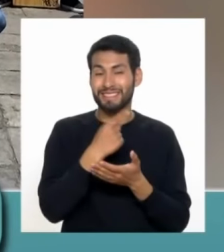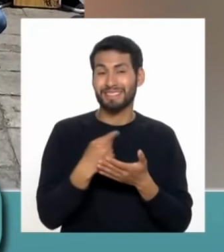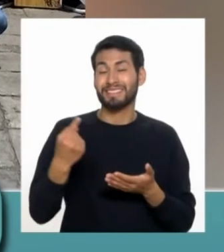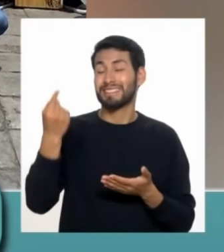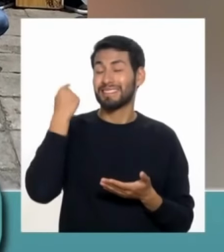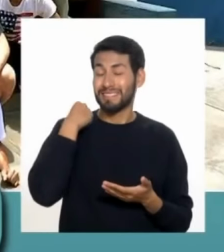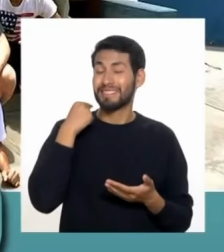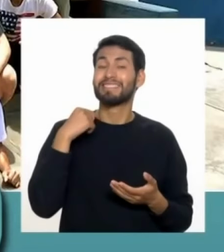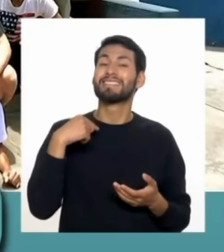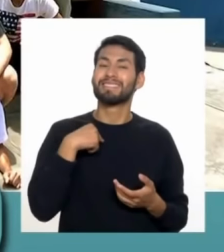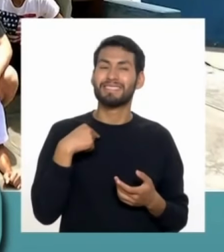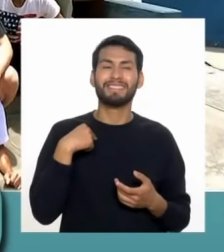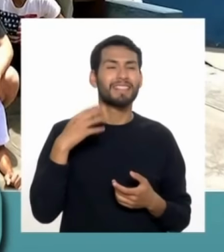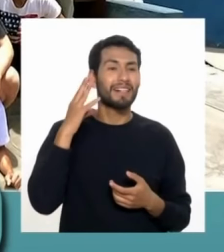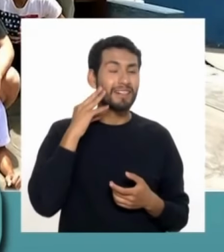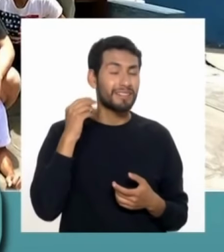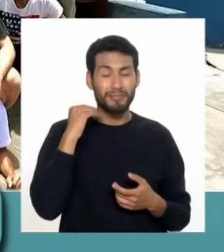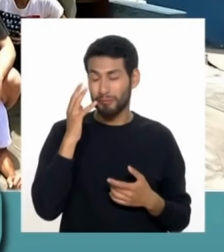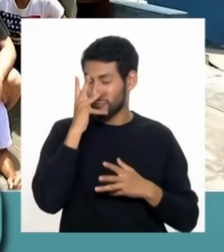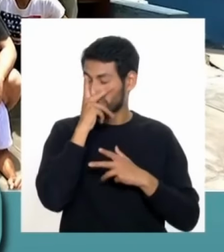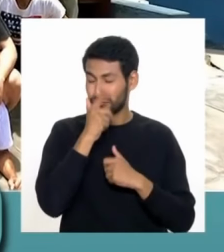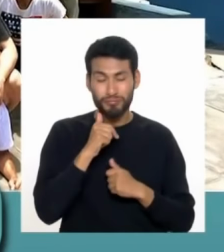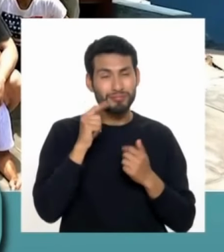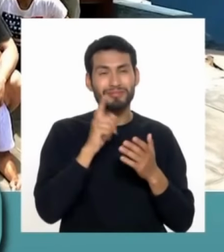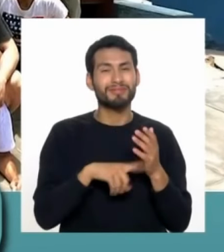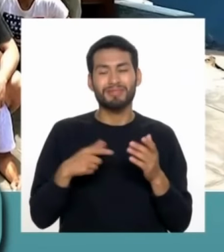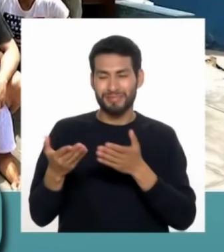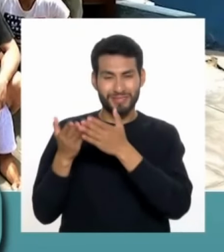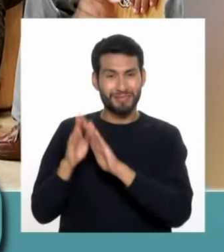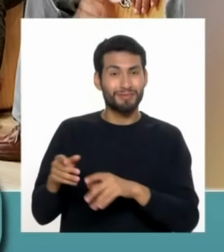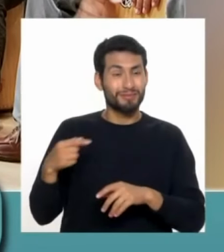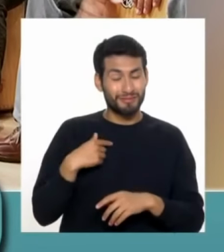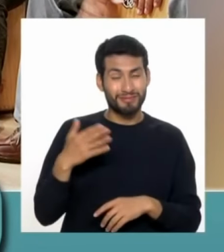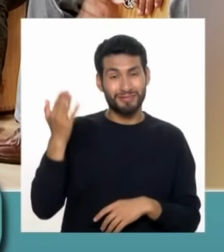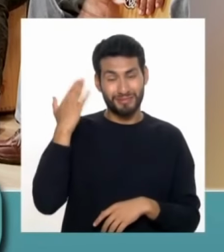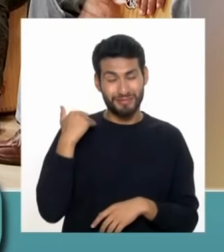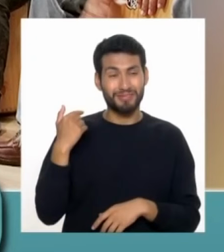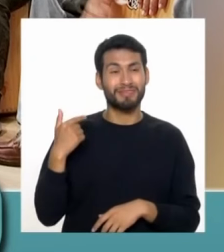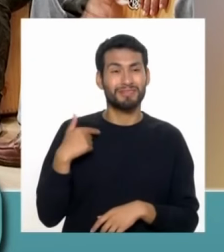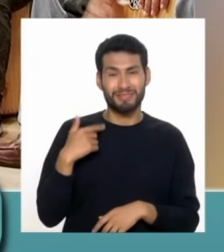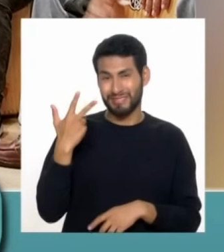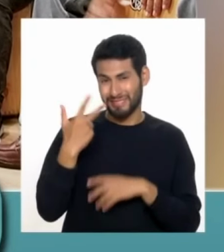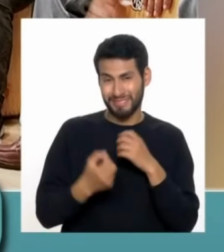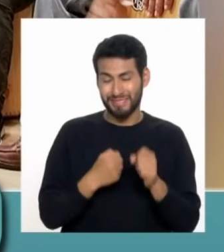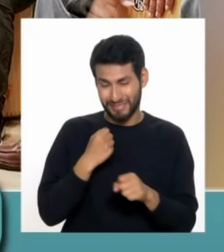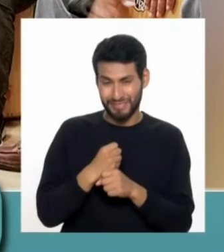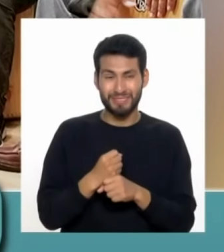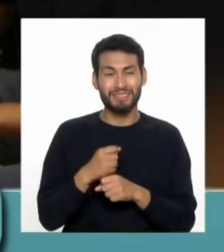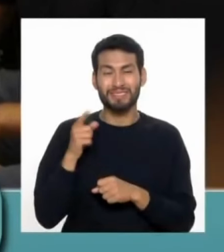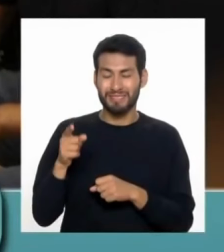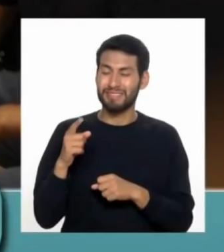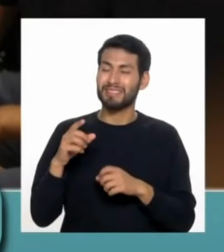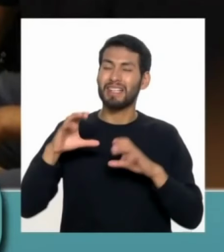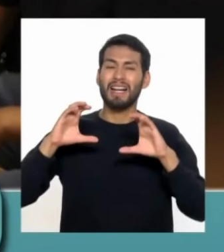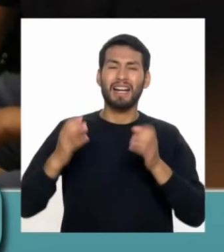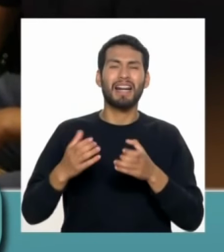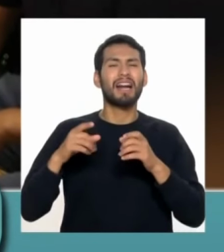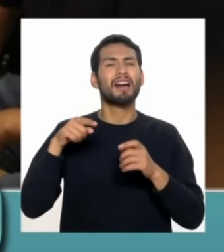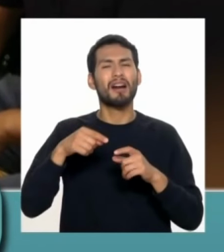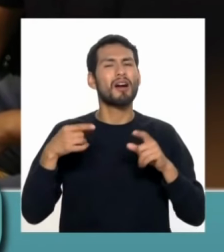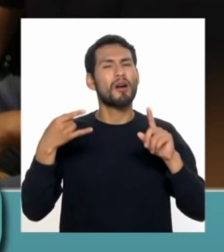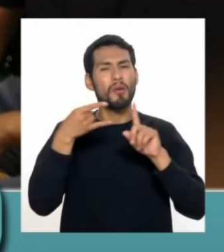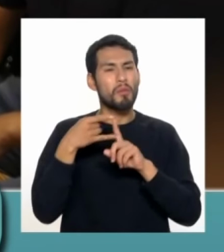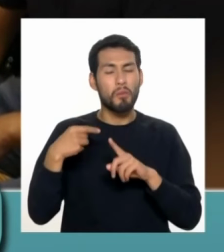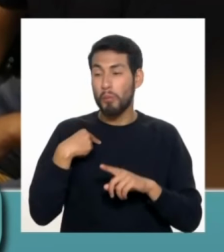pasada tuve una experiencia muy bonita con un alumno que yo había tenido casi 3 años en clases virtuales y no